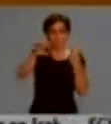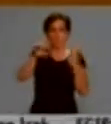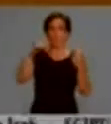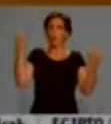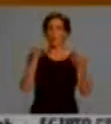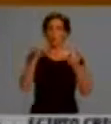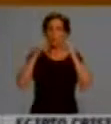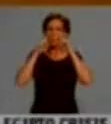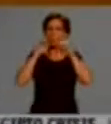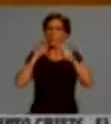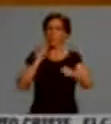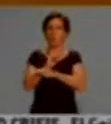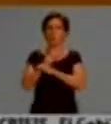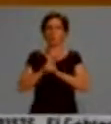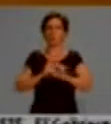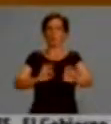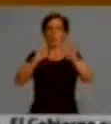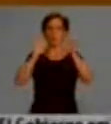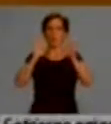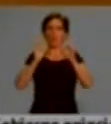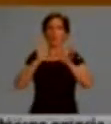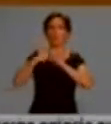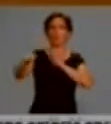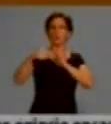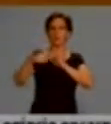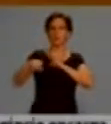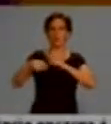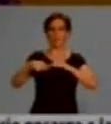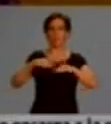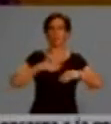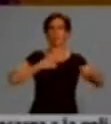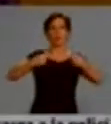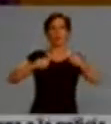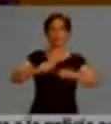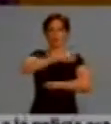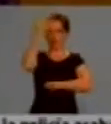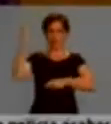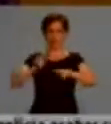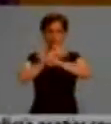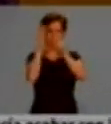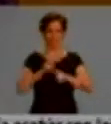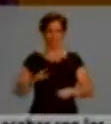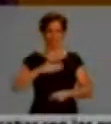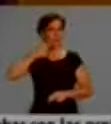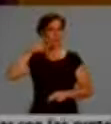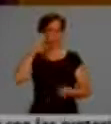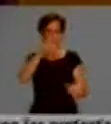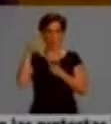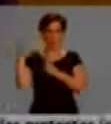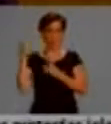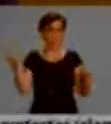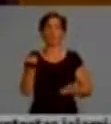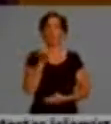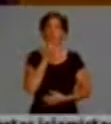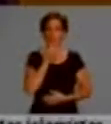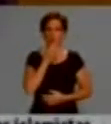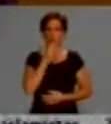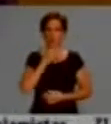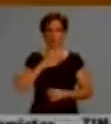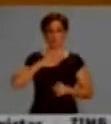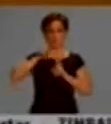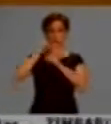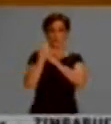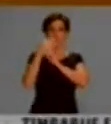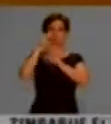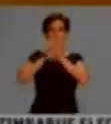cuidado con las señales que transmite a los mercados financieros internacionales. Por ejemplo, la mejora en las condiciones para